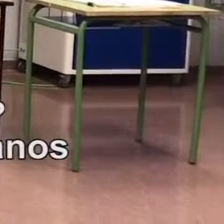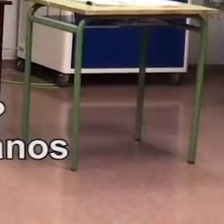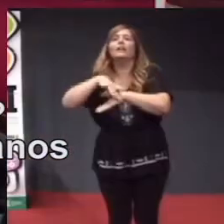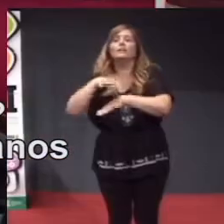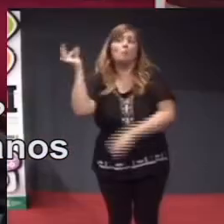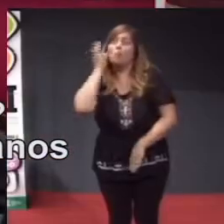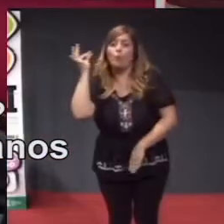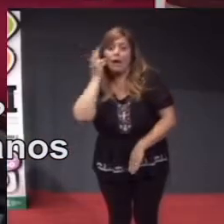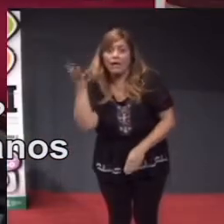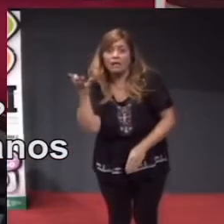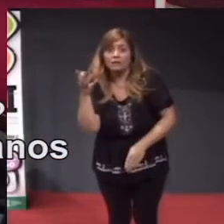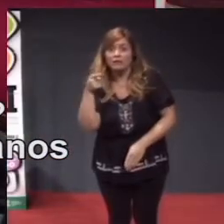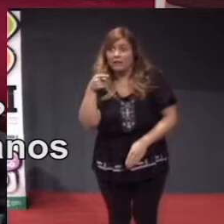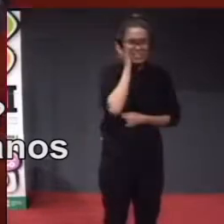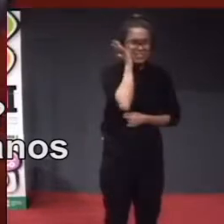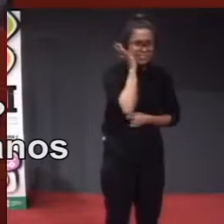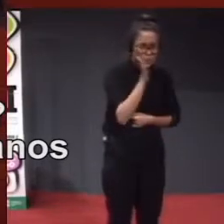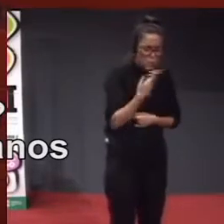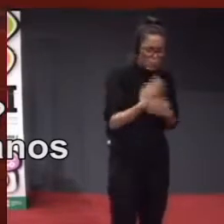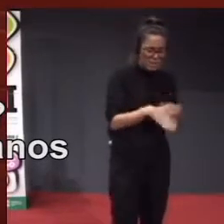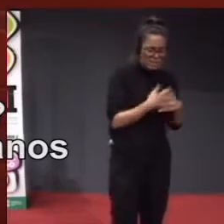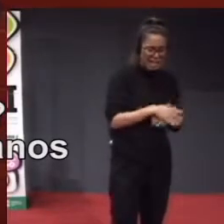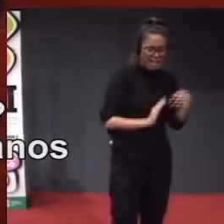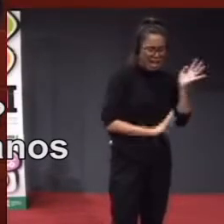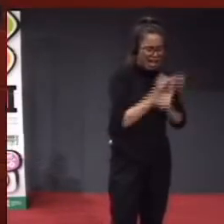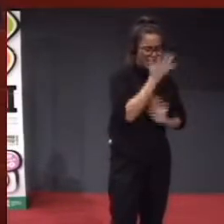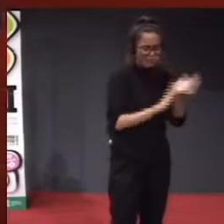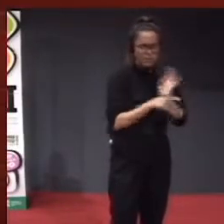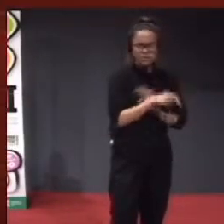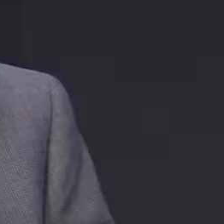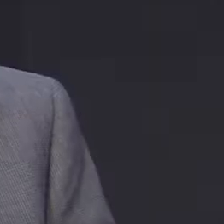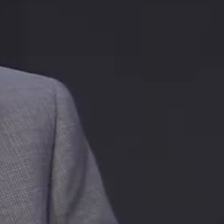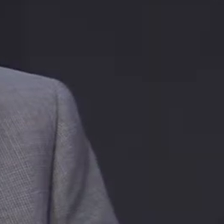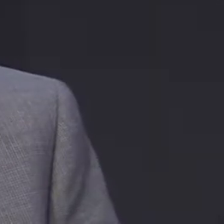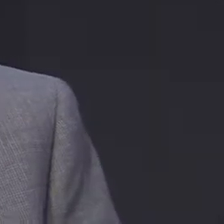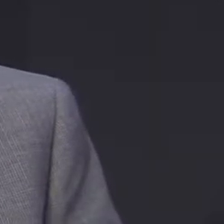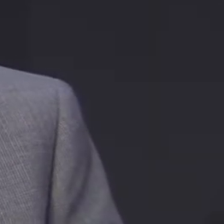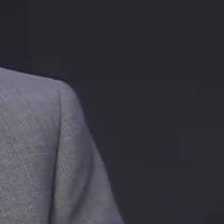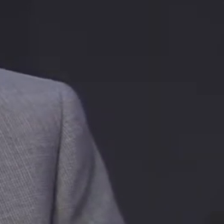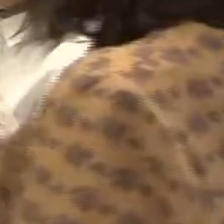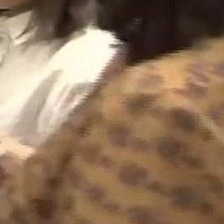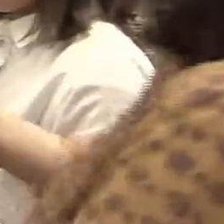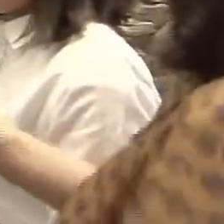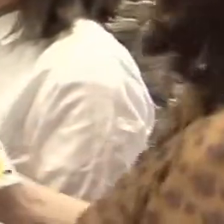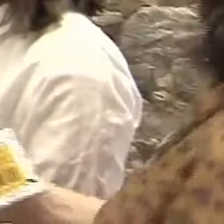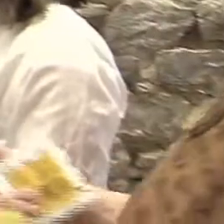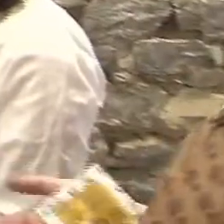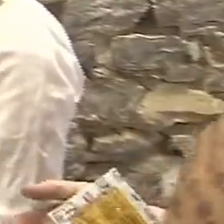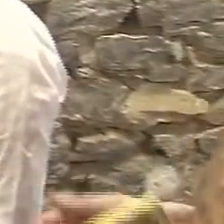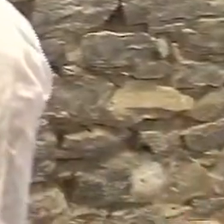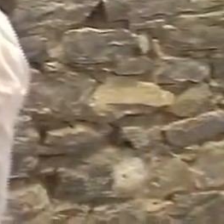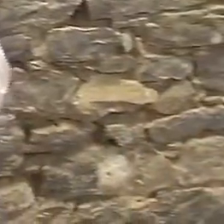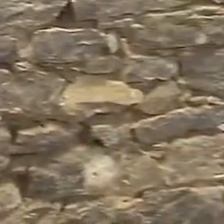educarlo. ¿A quién? A los niños, a los mayores, a los ancianos. Y todos coeducarnos.